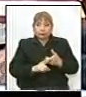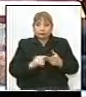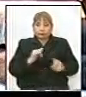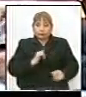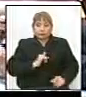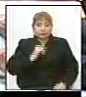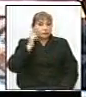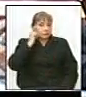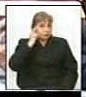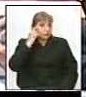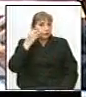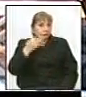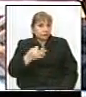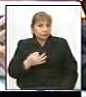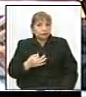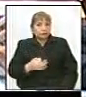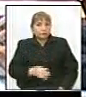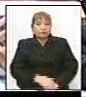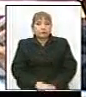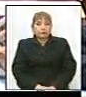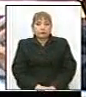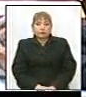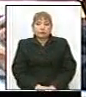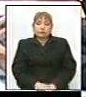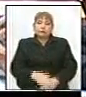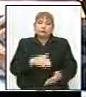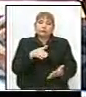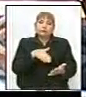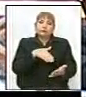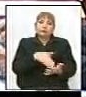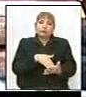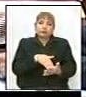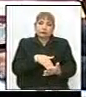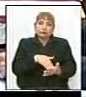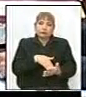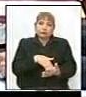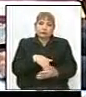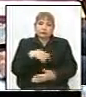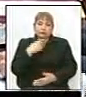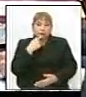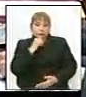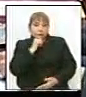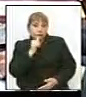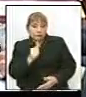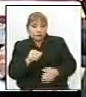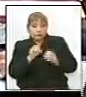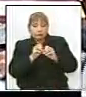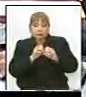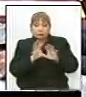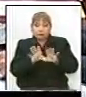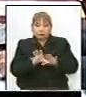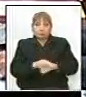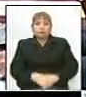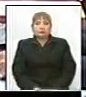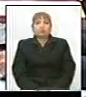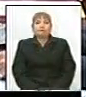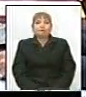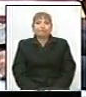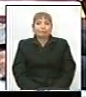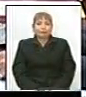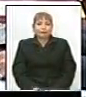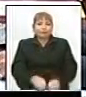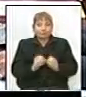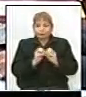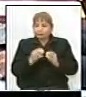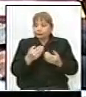que el principio de neutralidad se ha perdido, asimismo la transparencia y la imparcialidad.